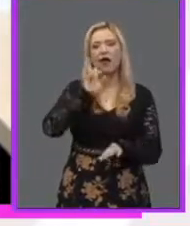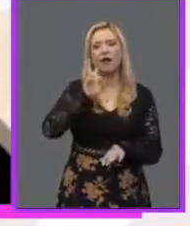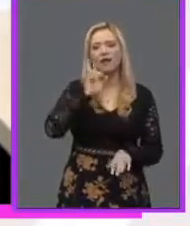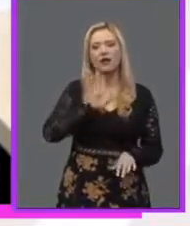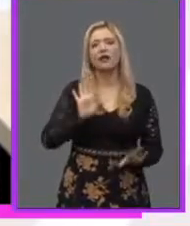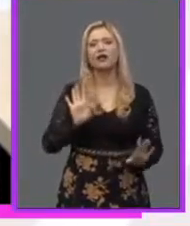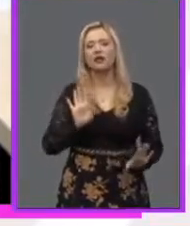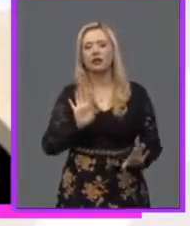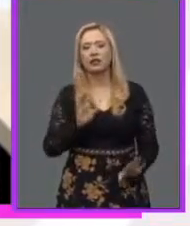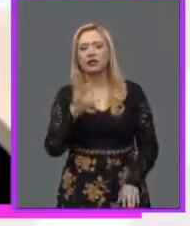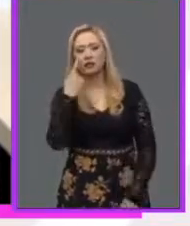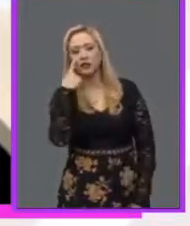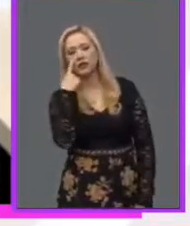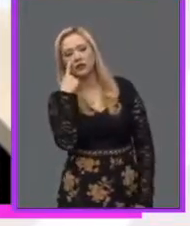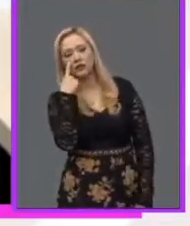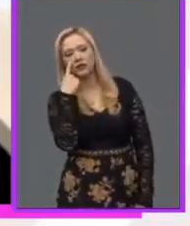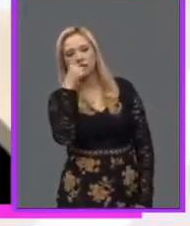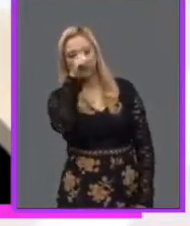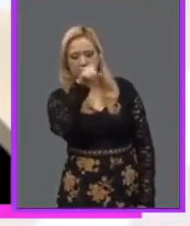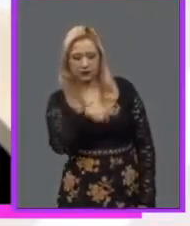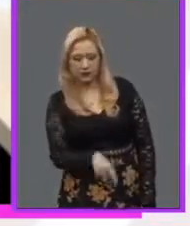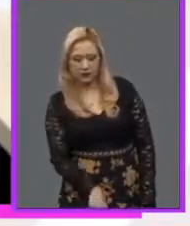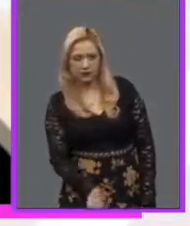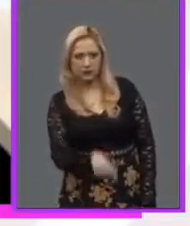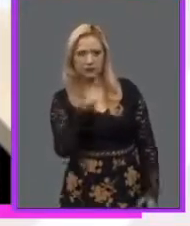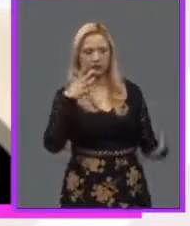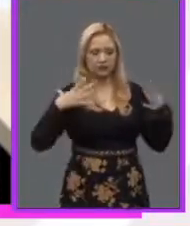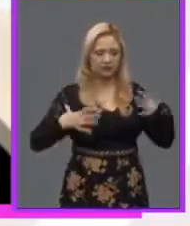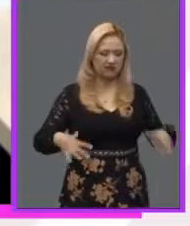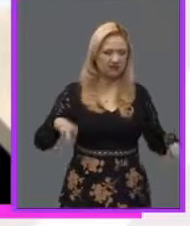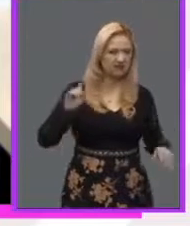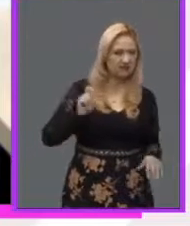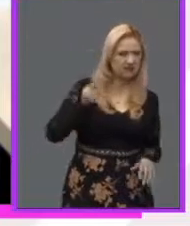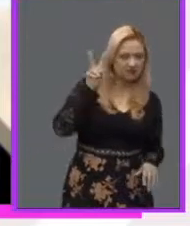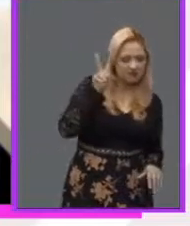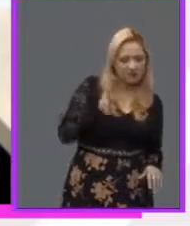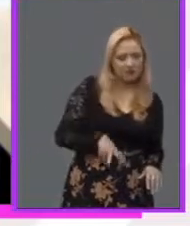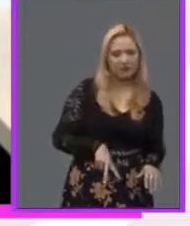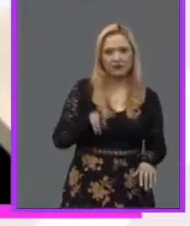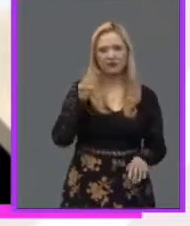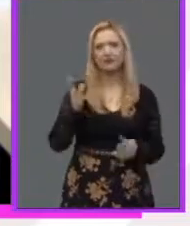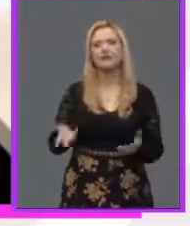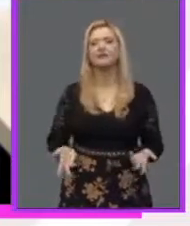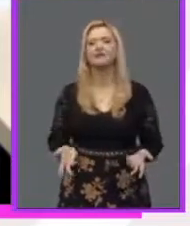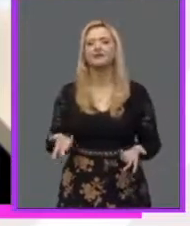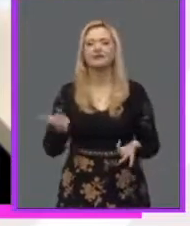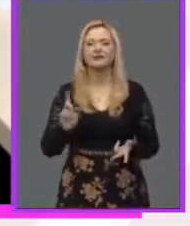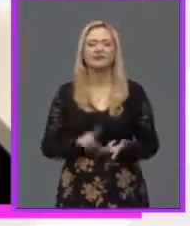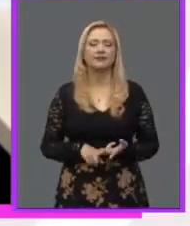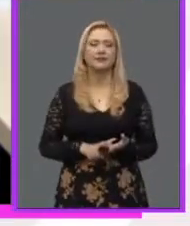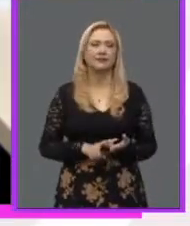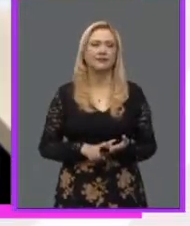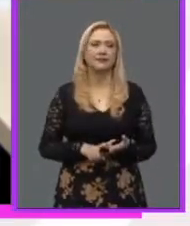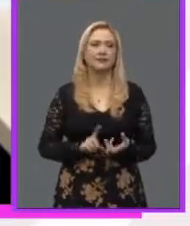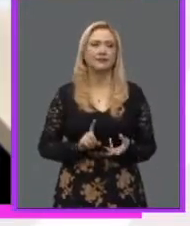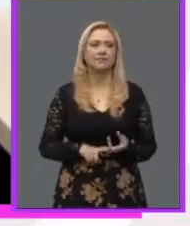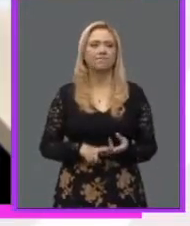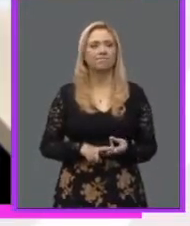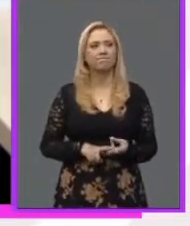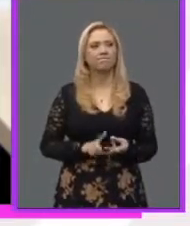medir o voy a determinar si te rento o no con base en tu apariencia, ¿no? O incluso, por ejemplo, vemos también